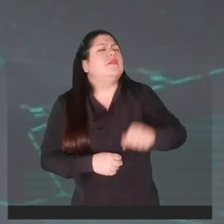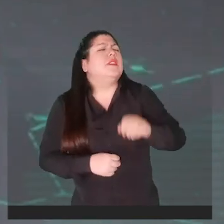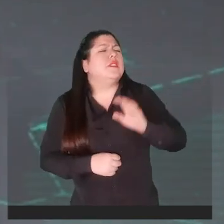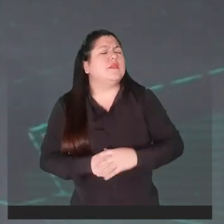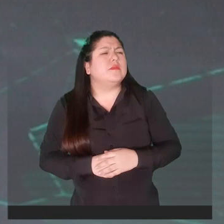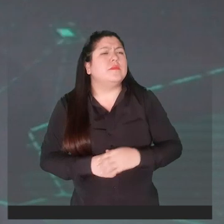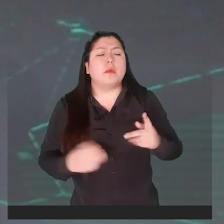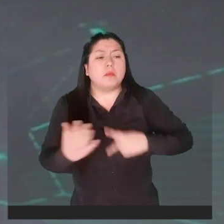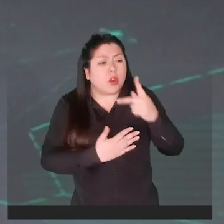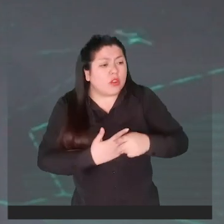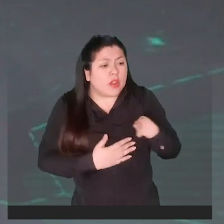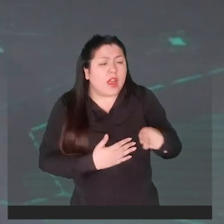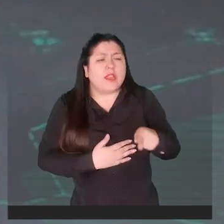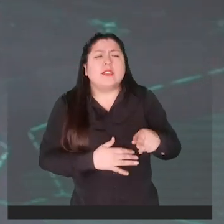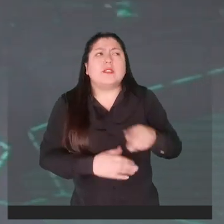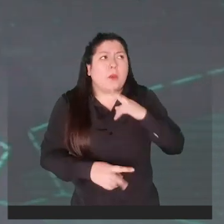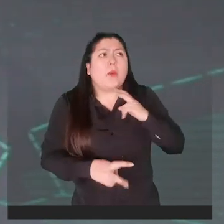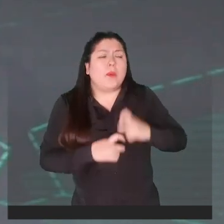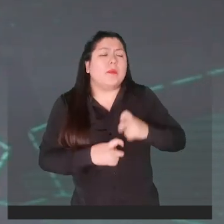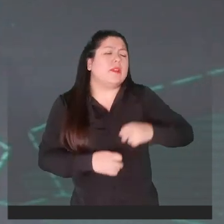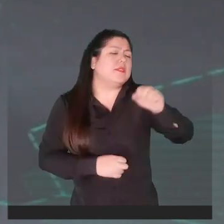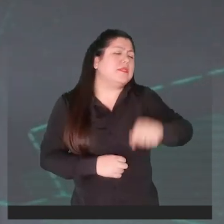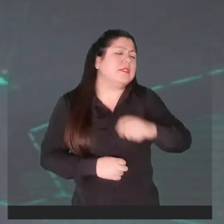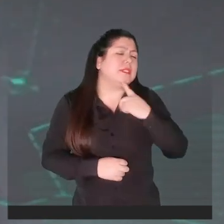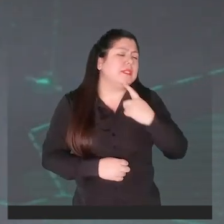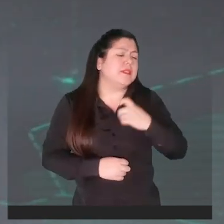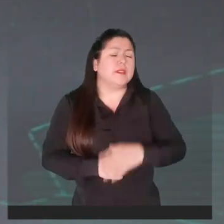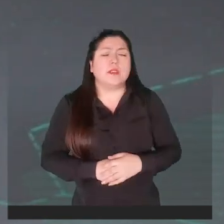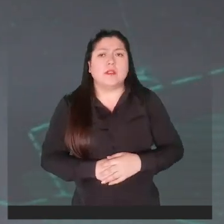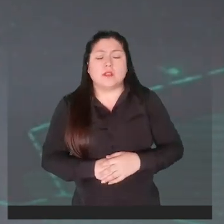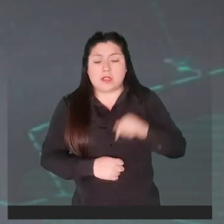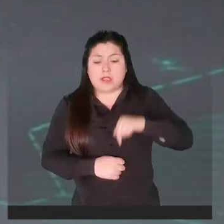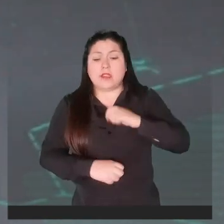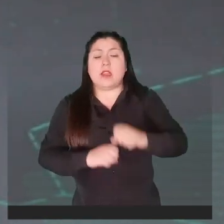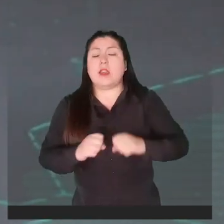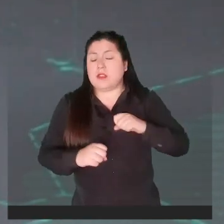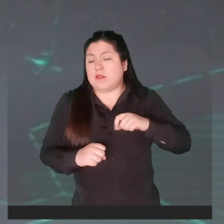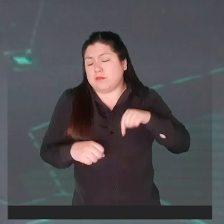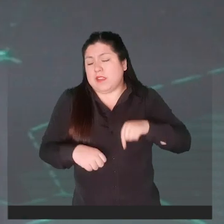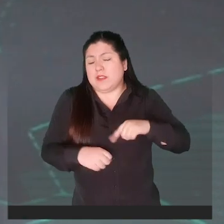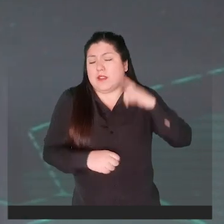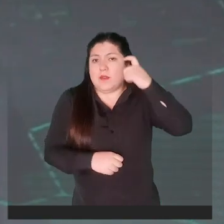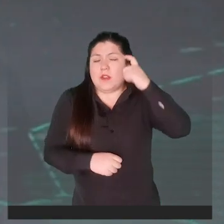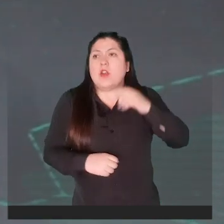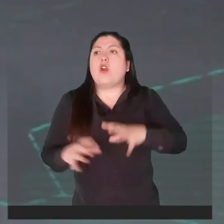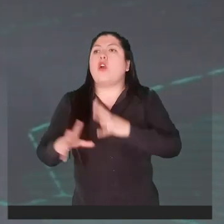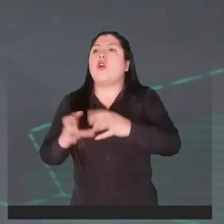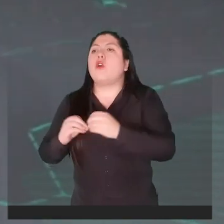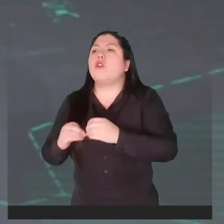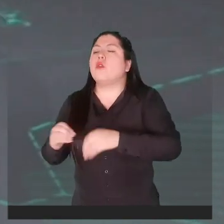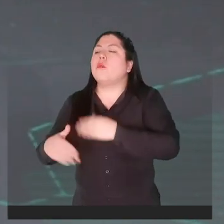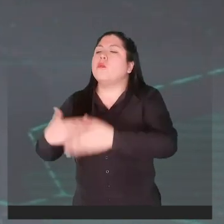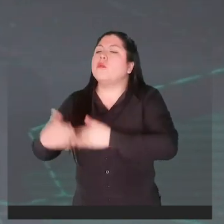esa naturaleza son complejos. De hecho, en este gobierno, y ya irá para sanción presidencial, logramos tramitar un